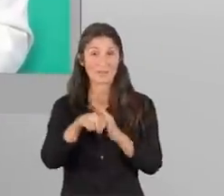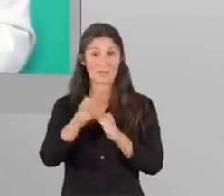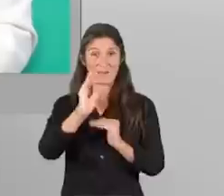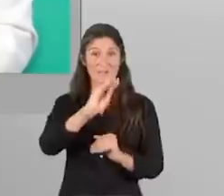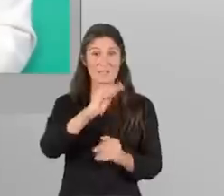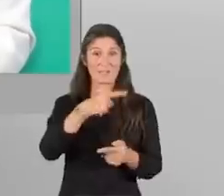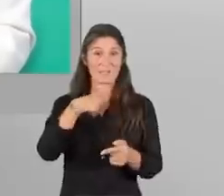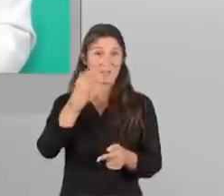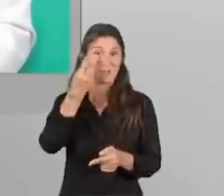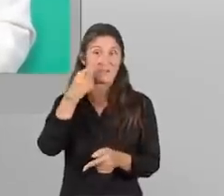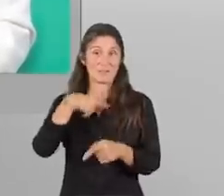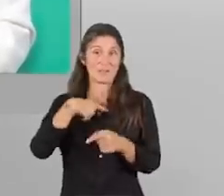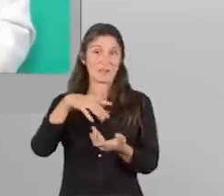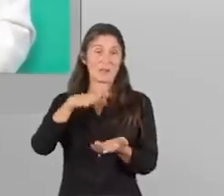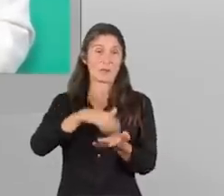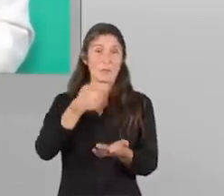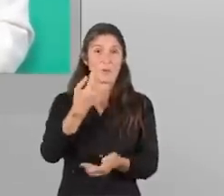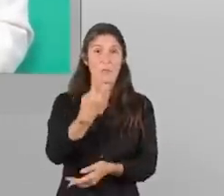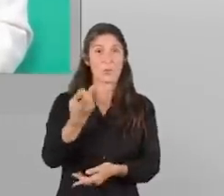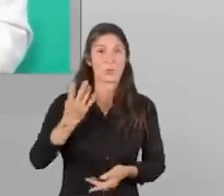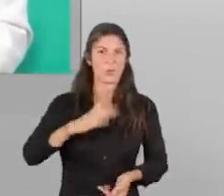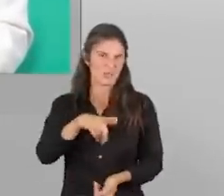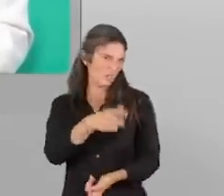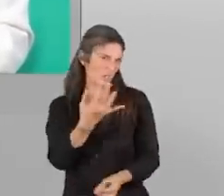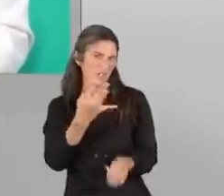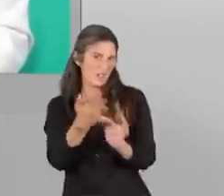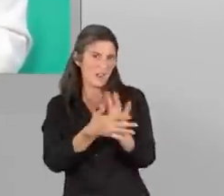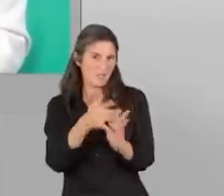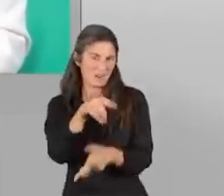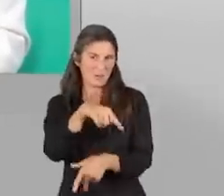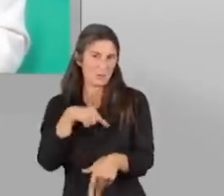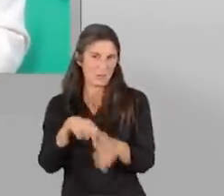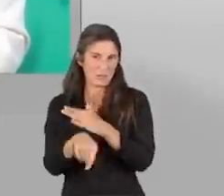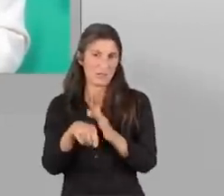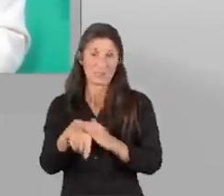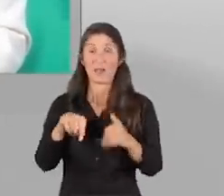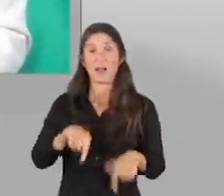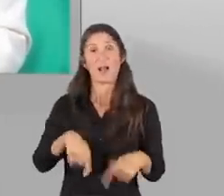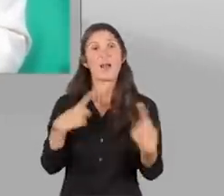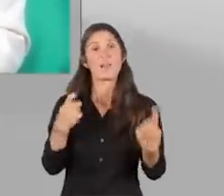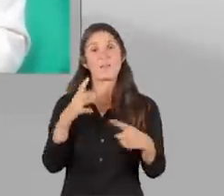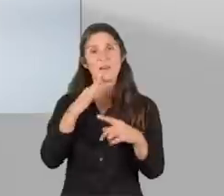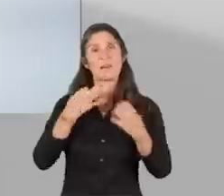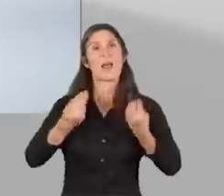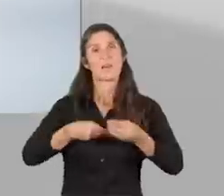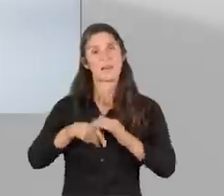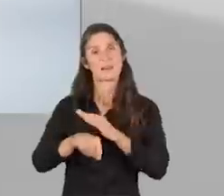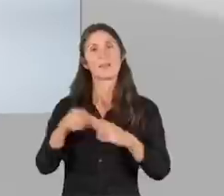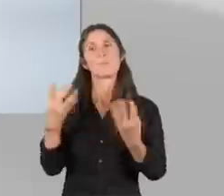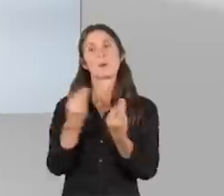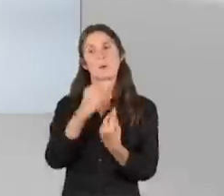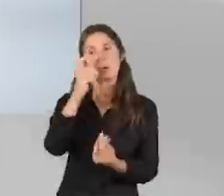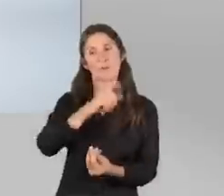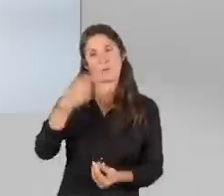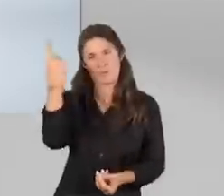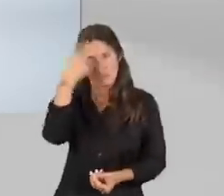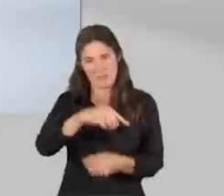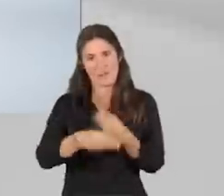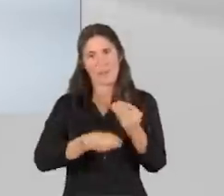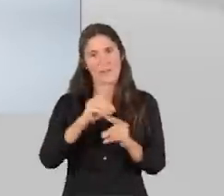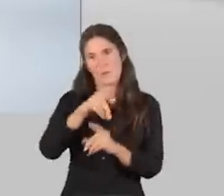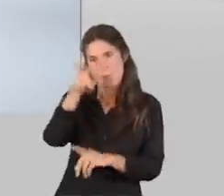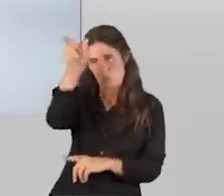por vox se ha convertido en el centro de atención en casi todos los bloques del debate pero sin duda la que se ha llevado la peor parte ha sido Mónica García